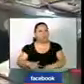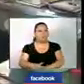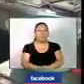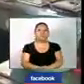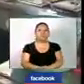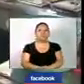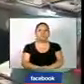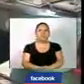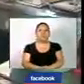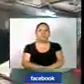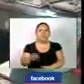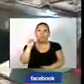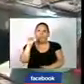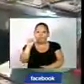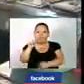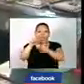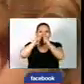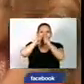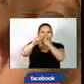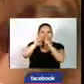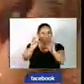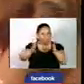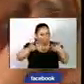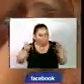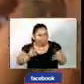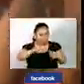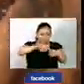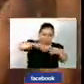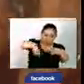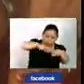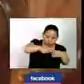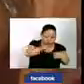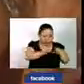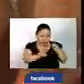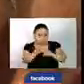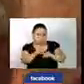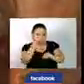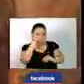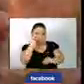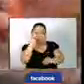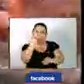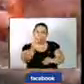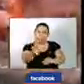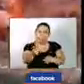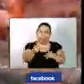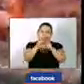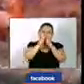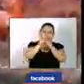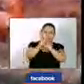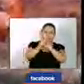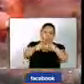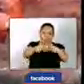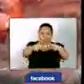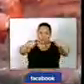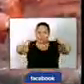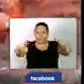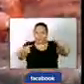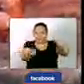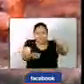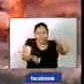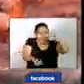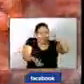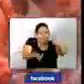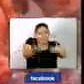el toque único de la carne es la preparación ver los pedazos en pinchos sudando